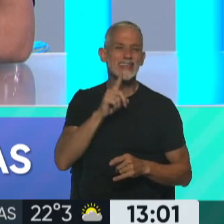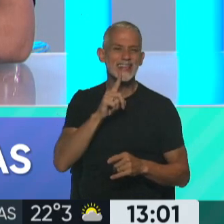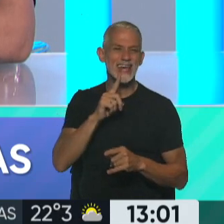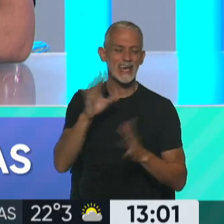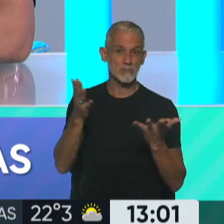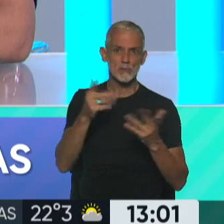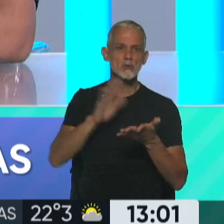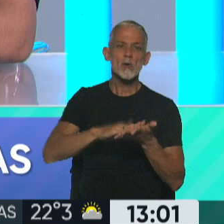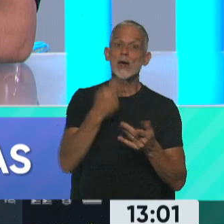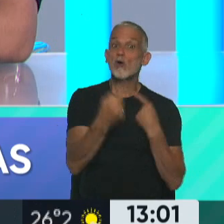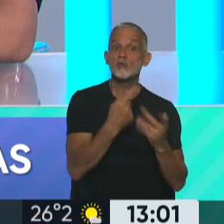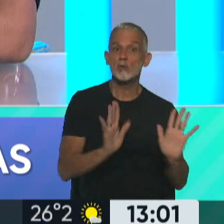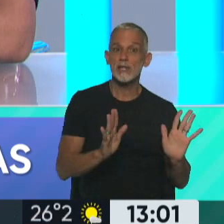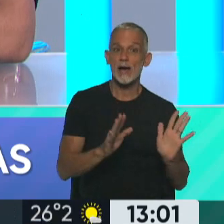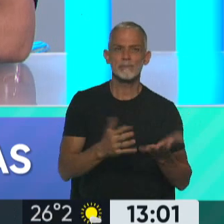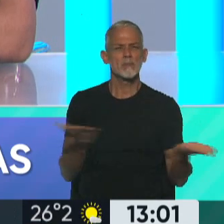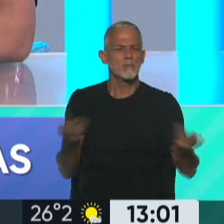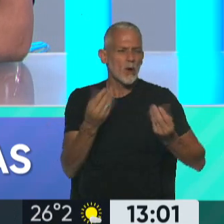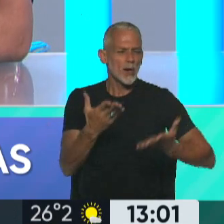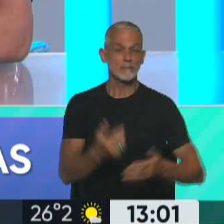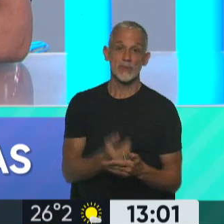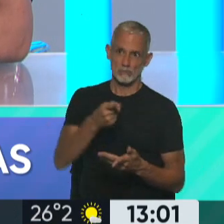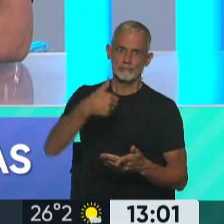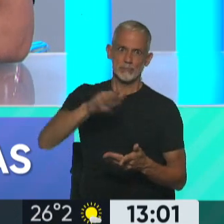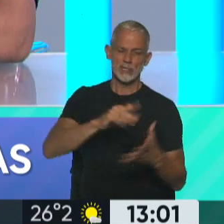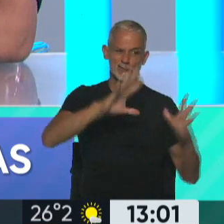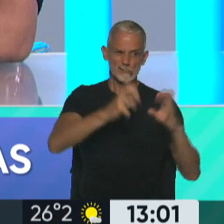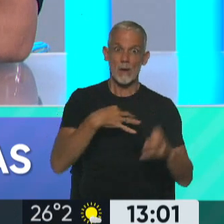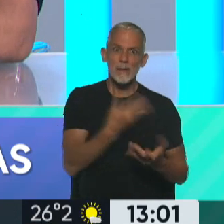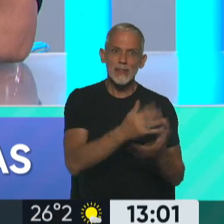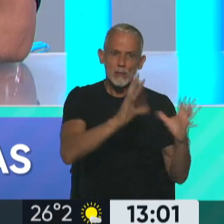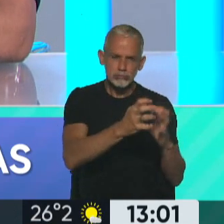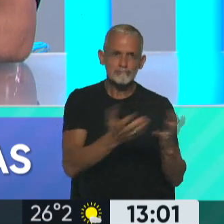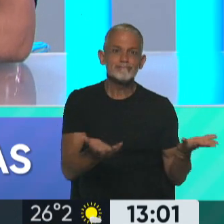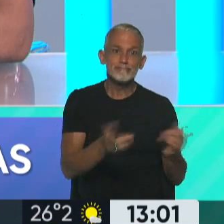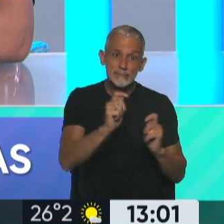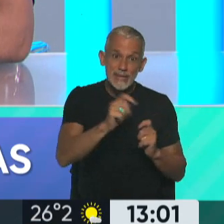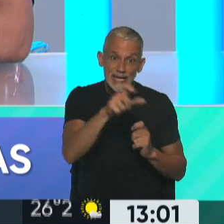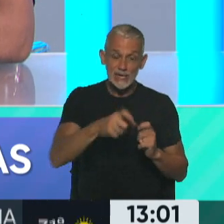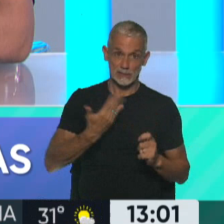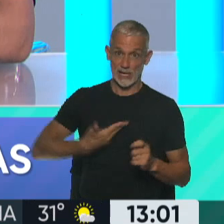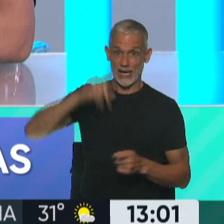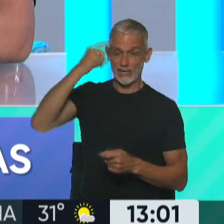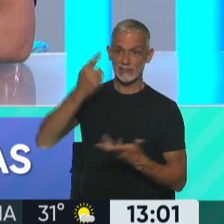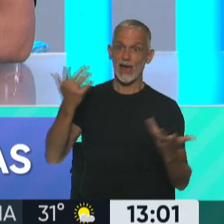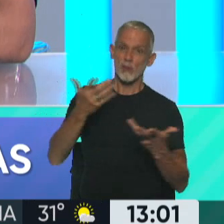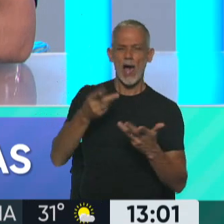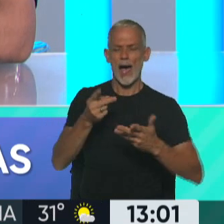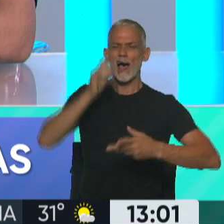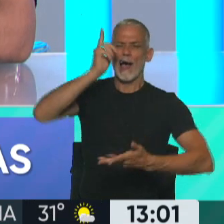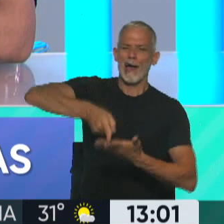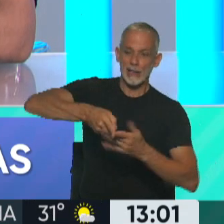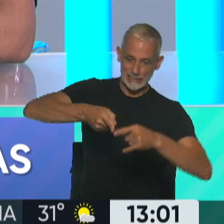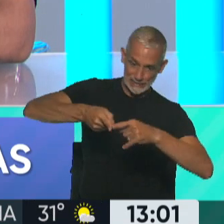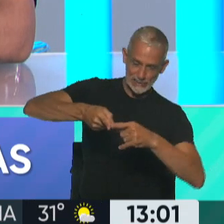derecho a la consulta. ¿Por qué? Porque van a ser afectados. ¿Cuándo? ¿Y quiénes? Los estados, a través de,